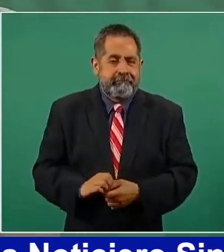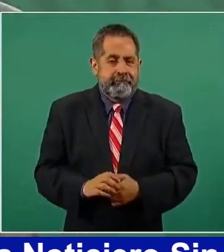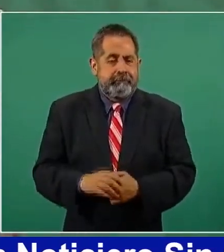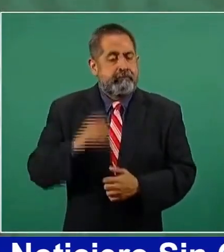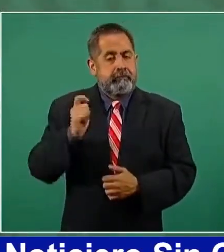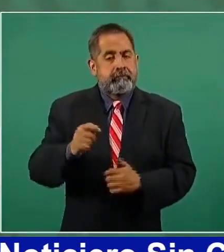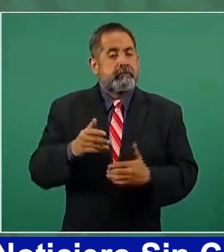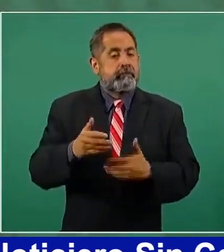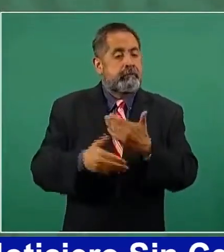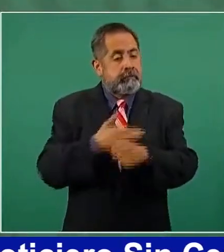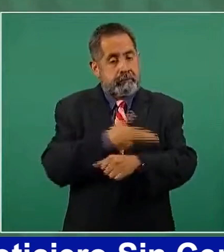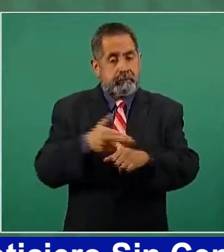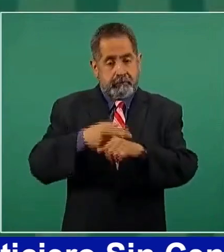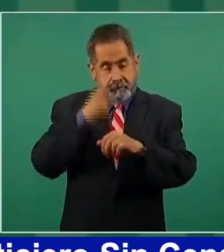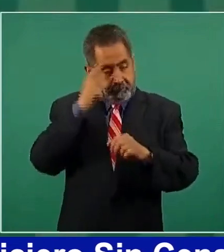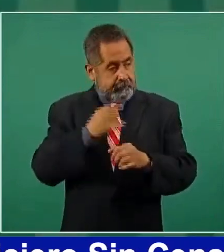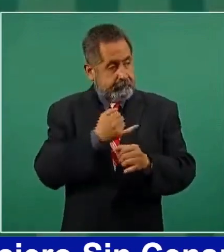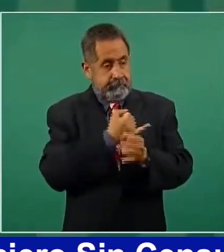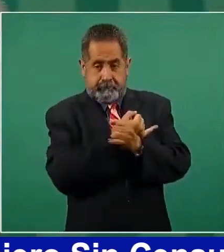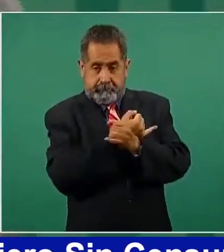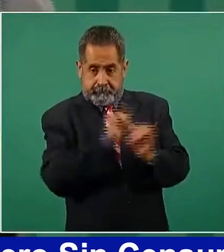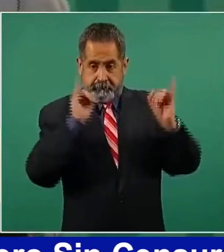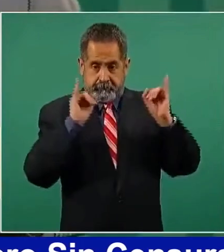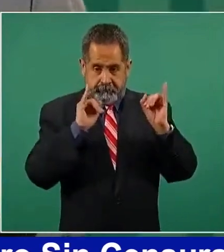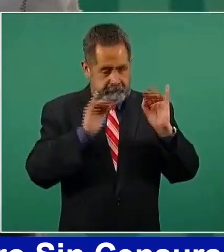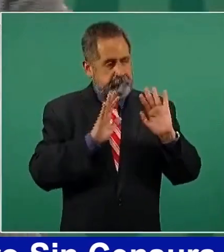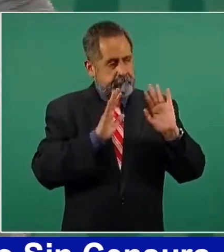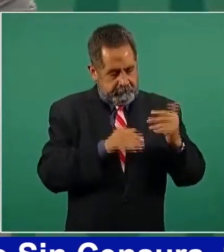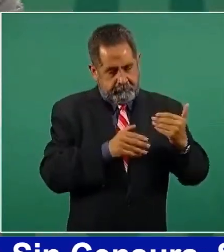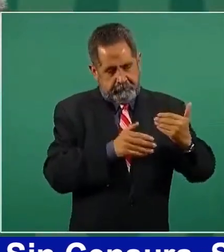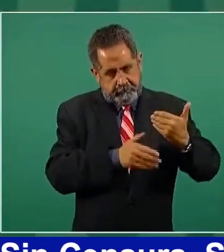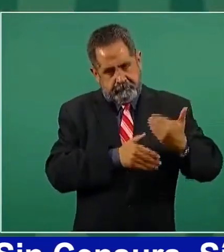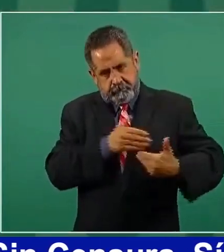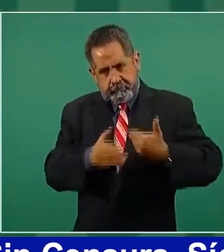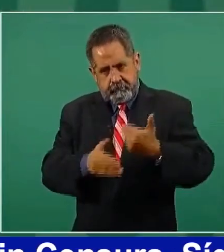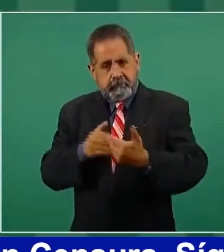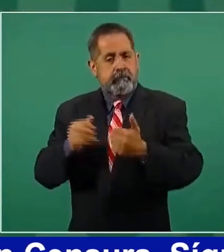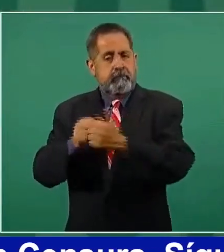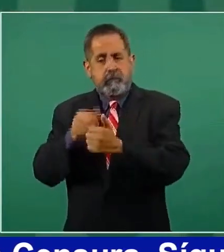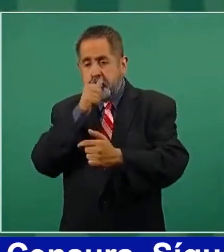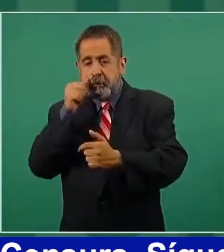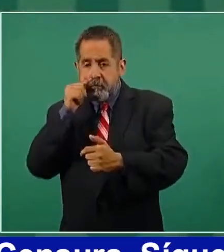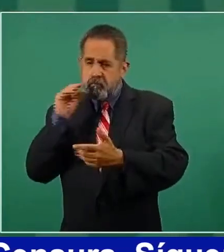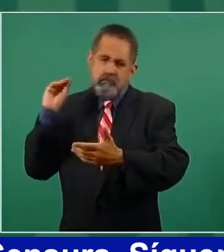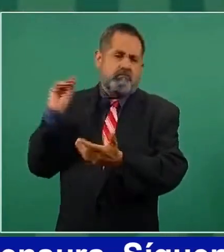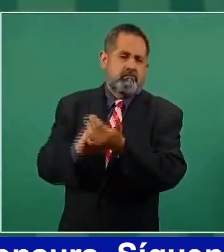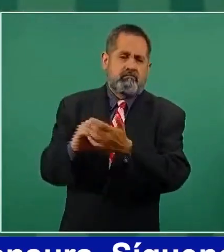porque el proceso de independencia se da por una situación